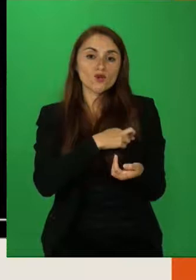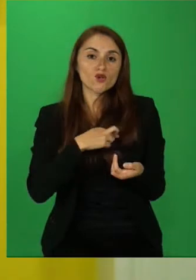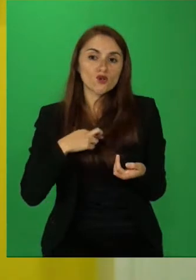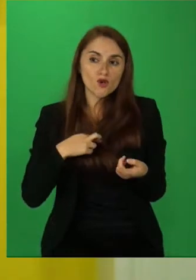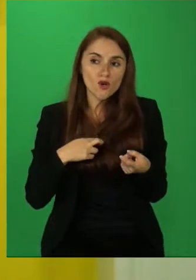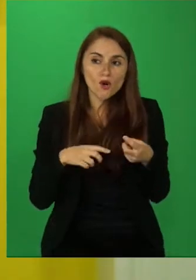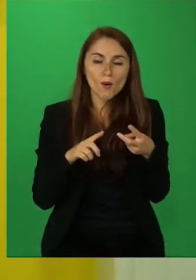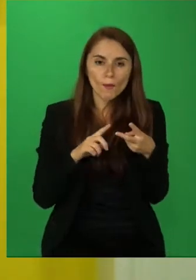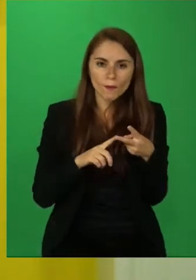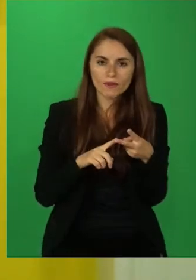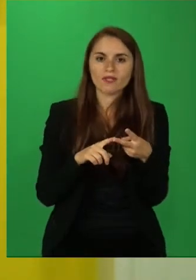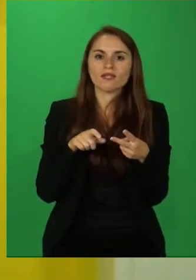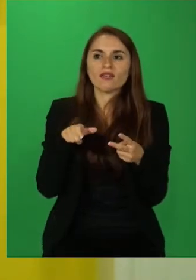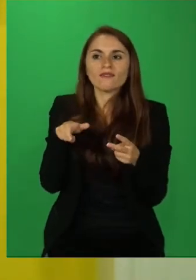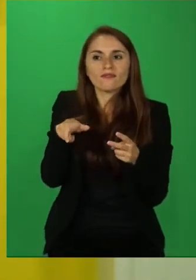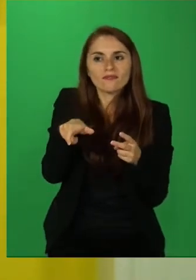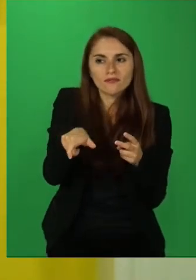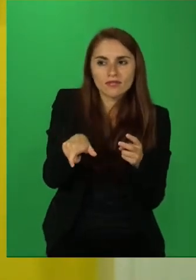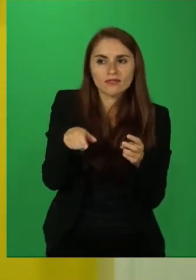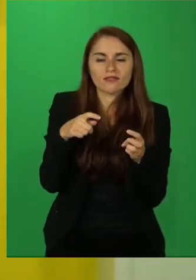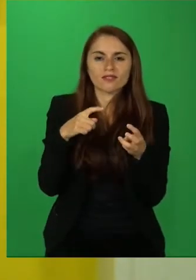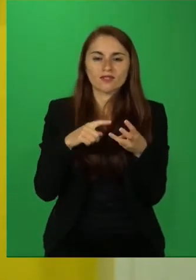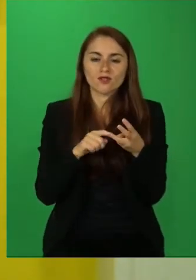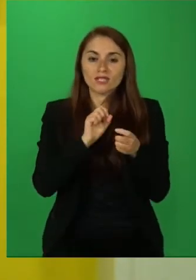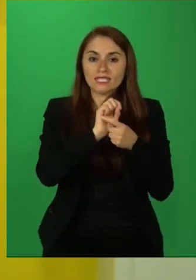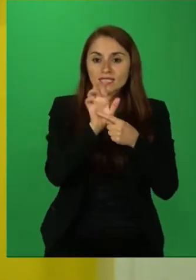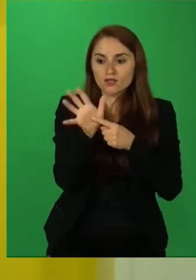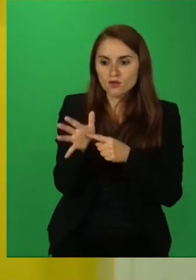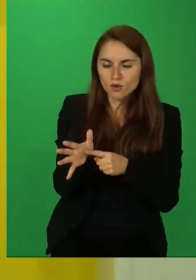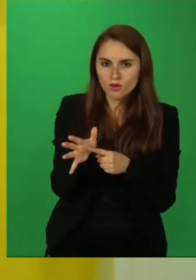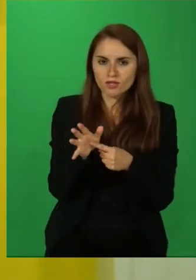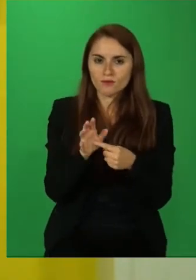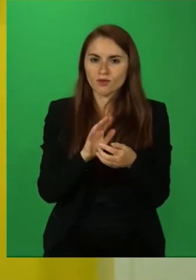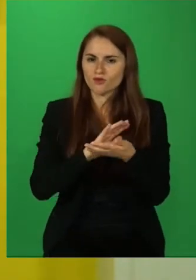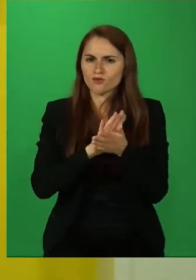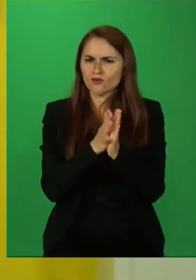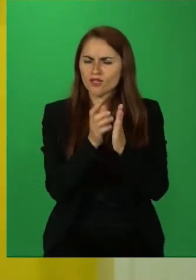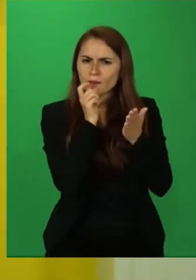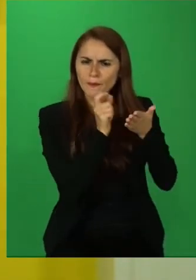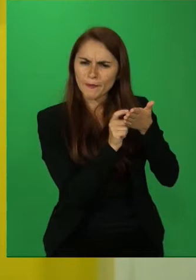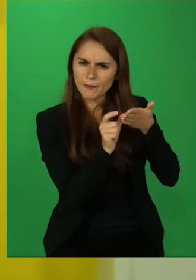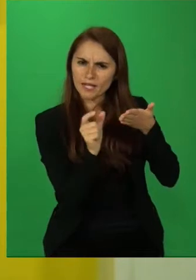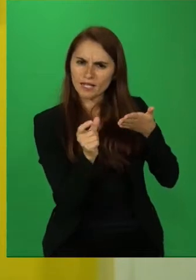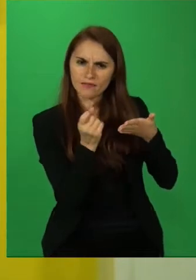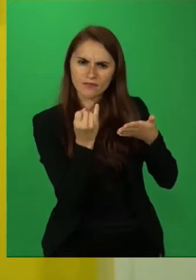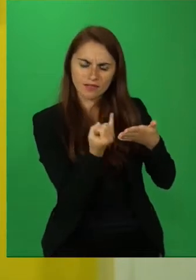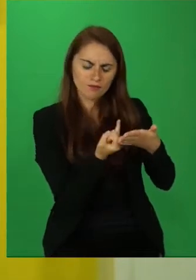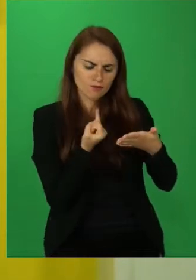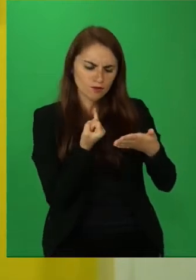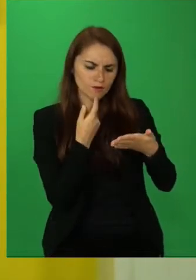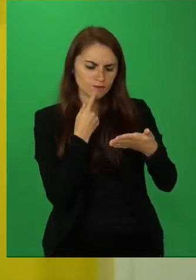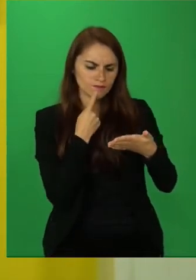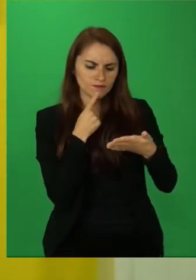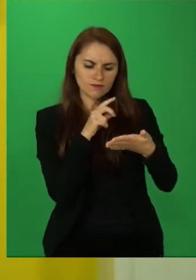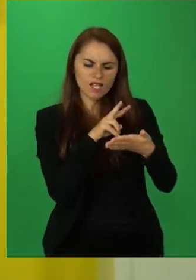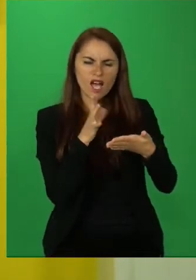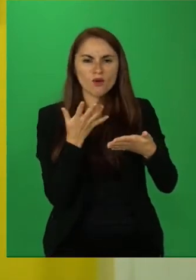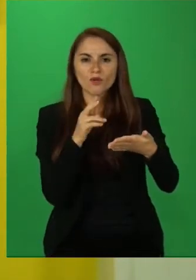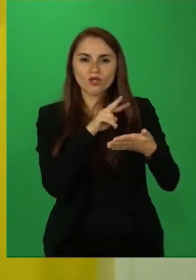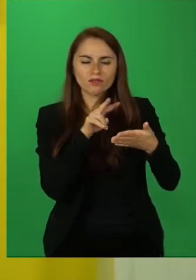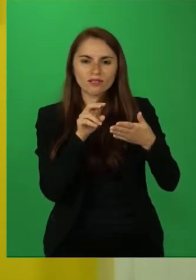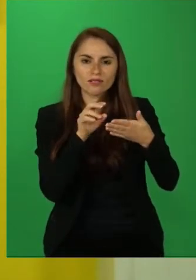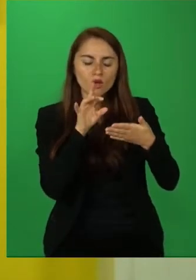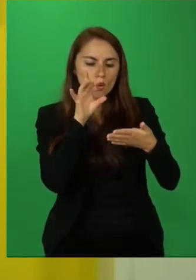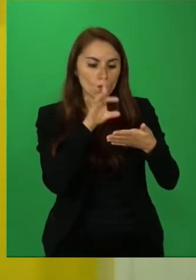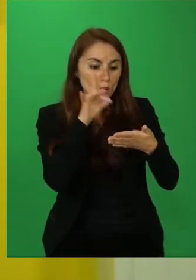sinónimas para que puedas sacar una conclusión del texto que no esté evidente, no esté claro, no esté